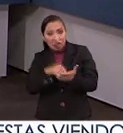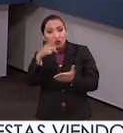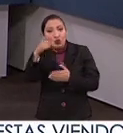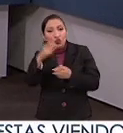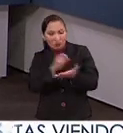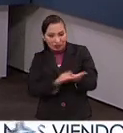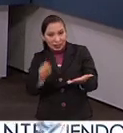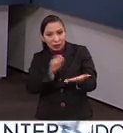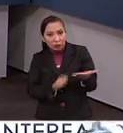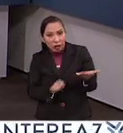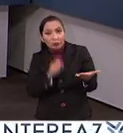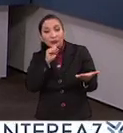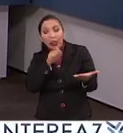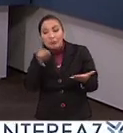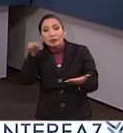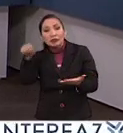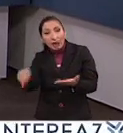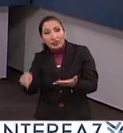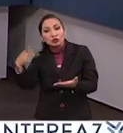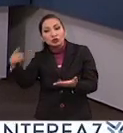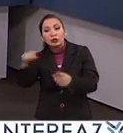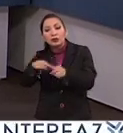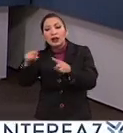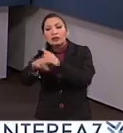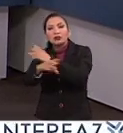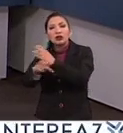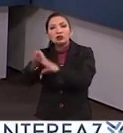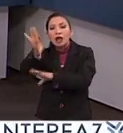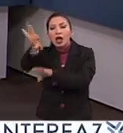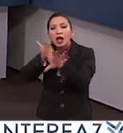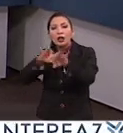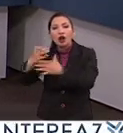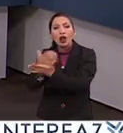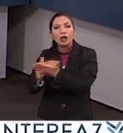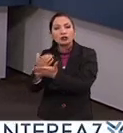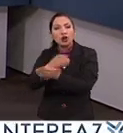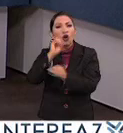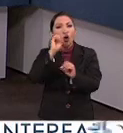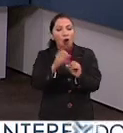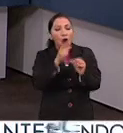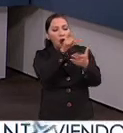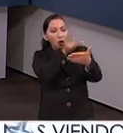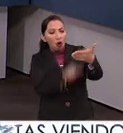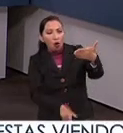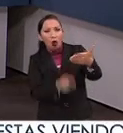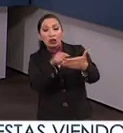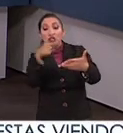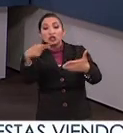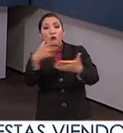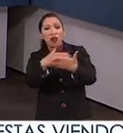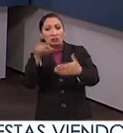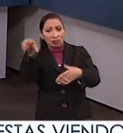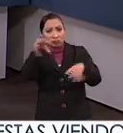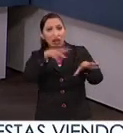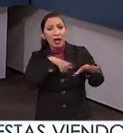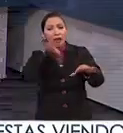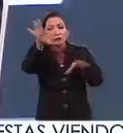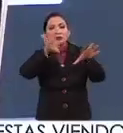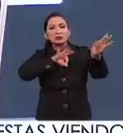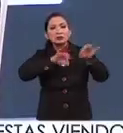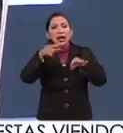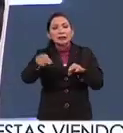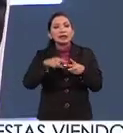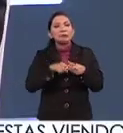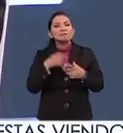obra escrita, sino en distintos artículos y prólogos, pero sobre todo en sus colecciones, te van dando